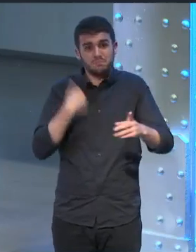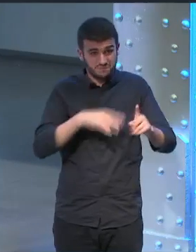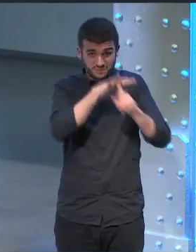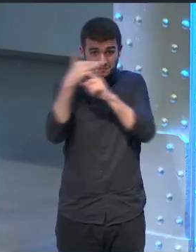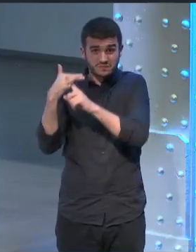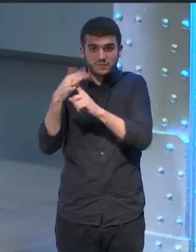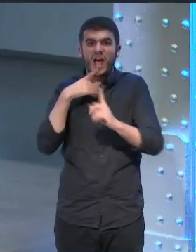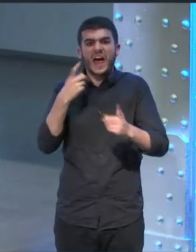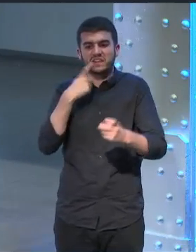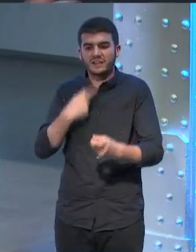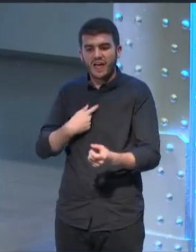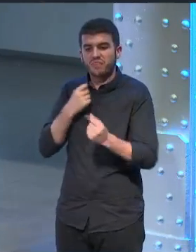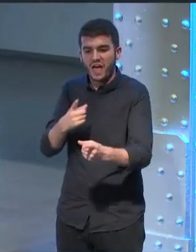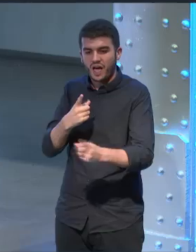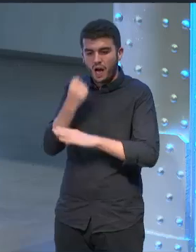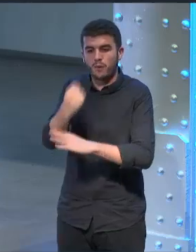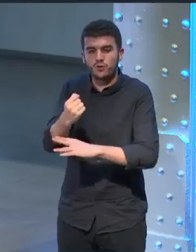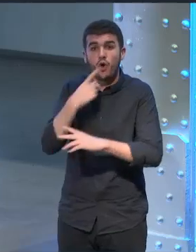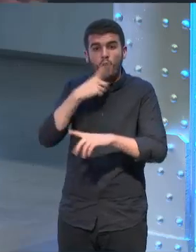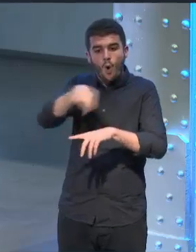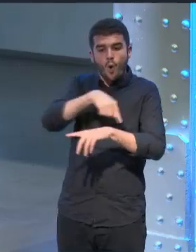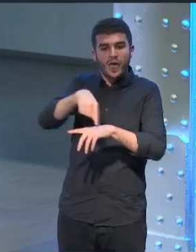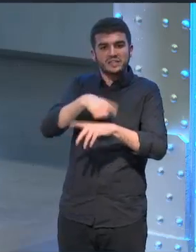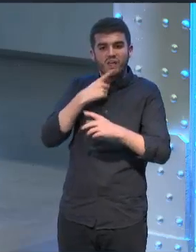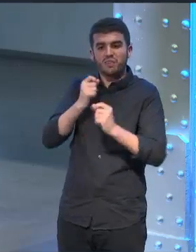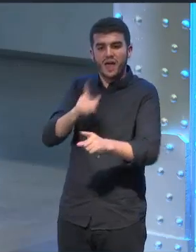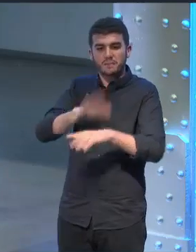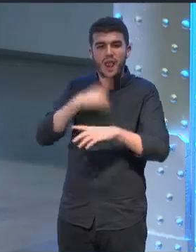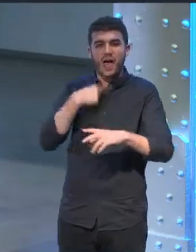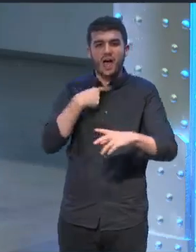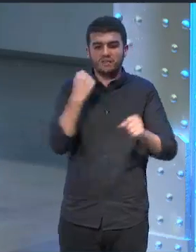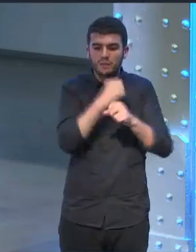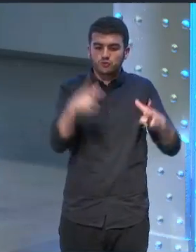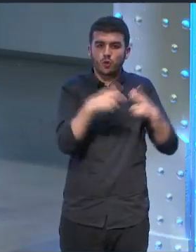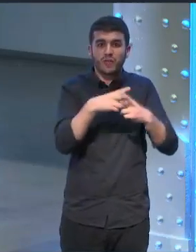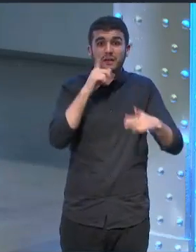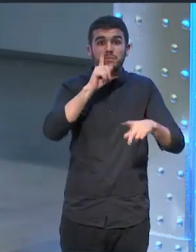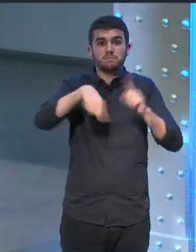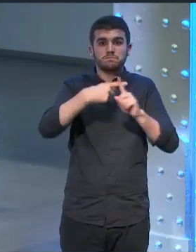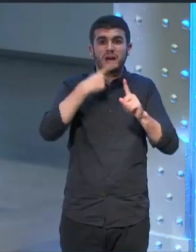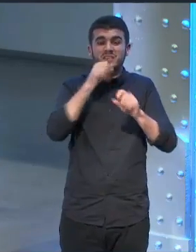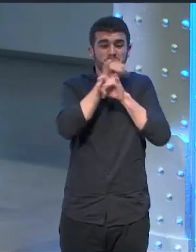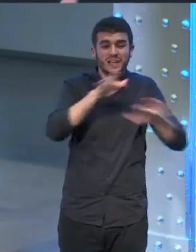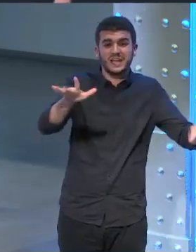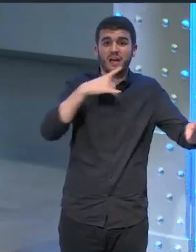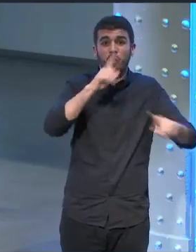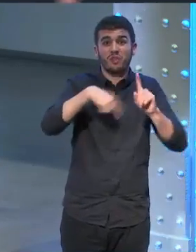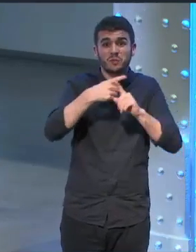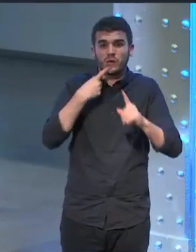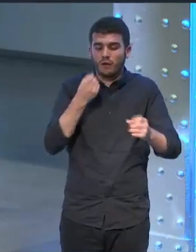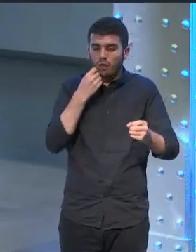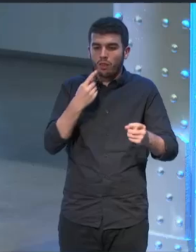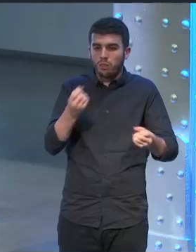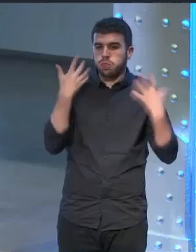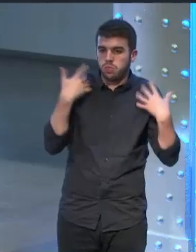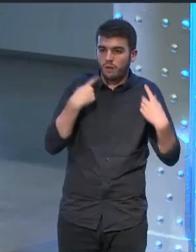que echaros un cable, oye, facilitar horas para que tú tengas una labor social y estés divulgando un mensaje, porque es que si no, no va a llegar. No te podemos